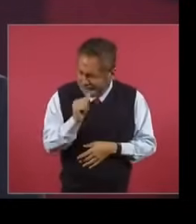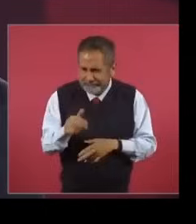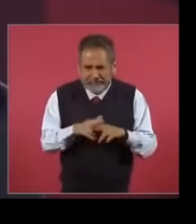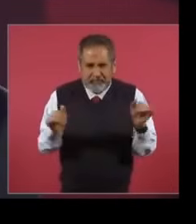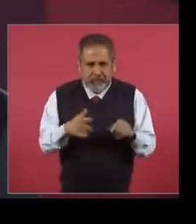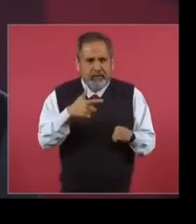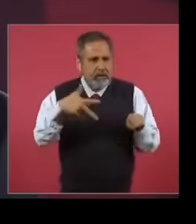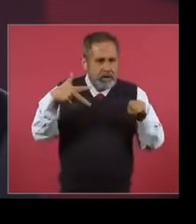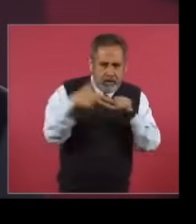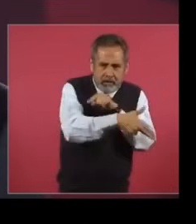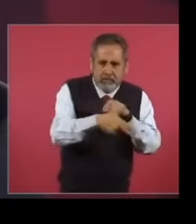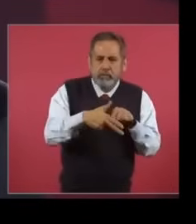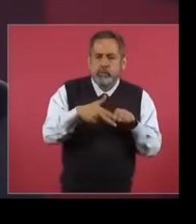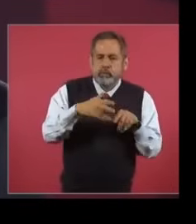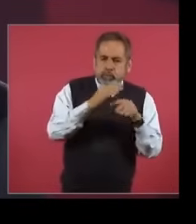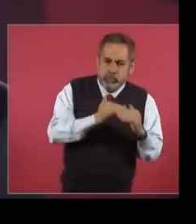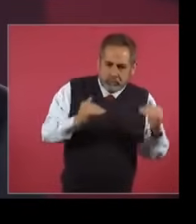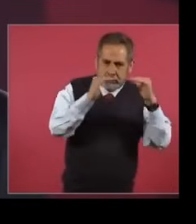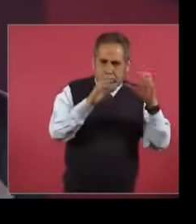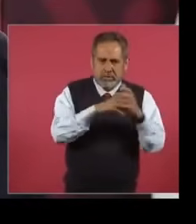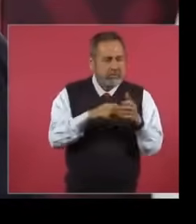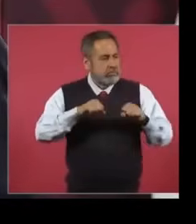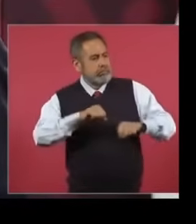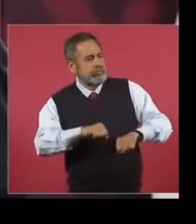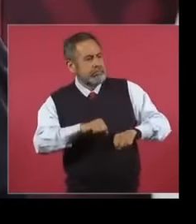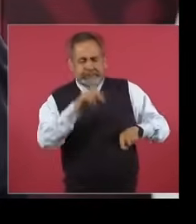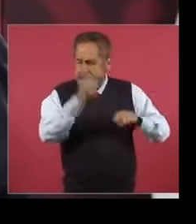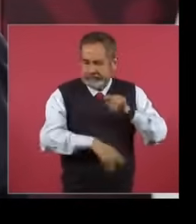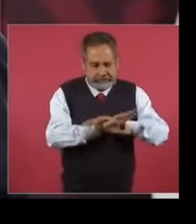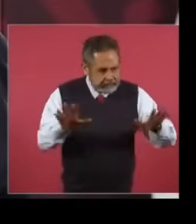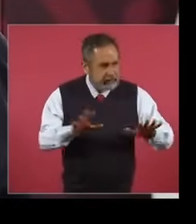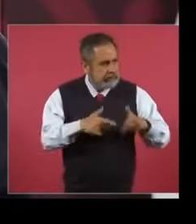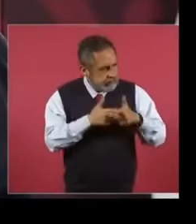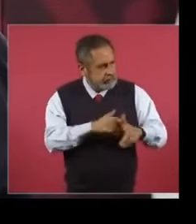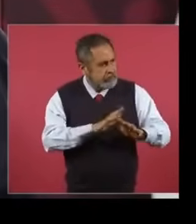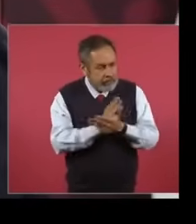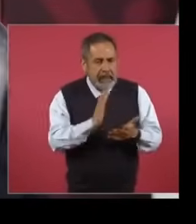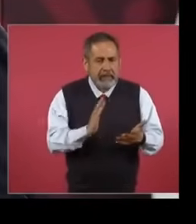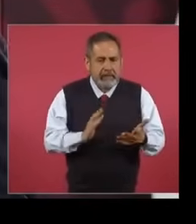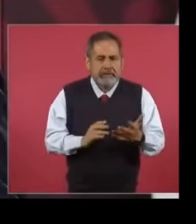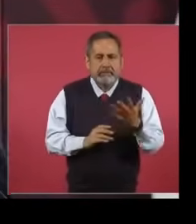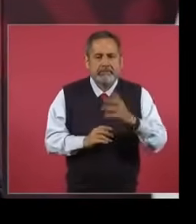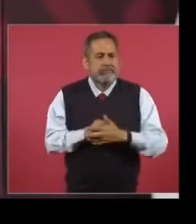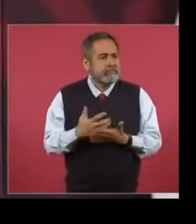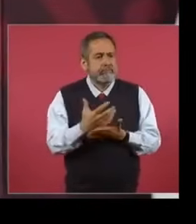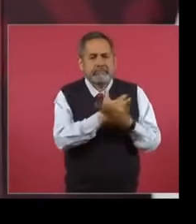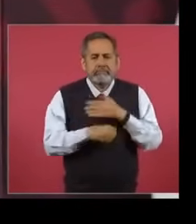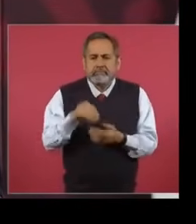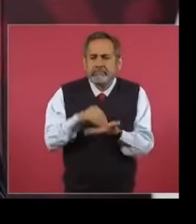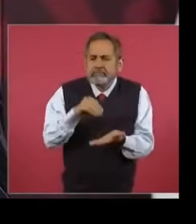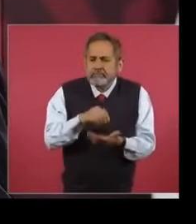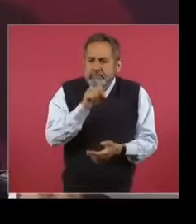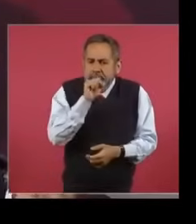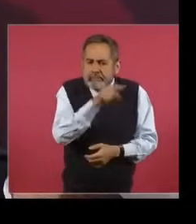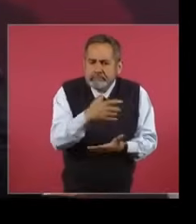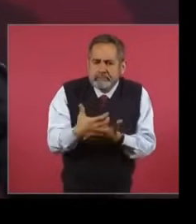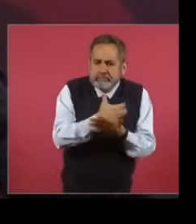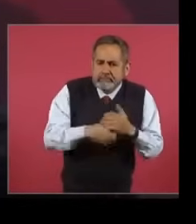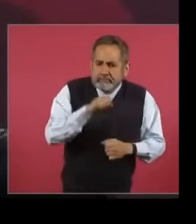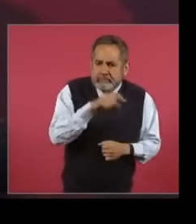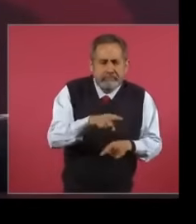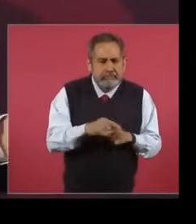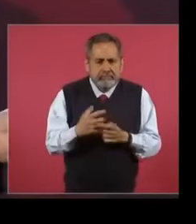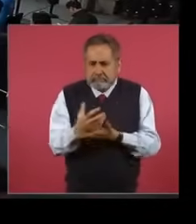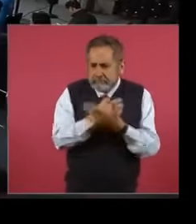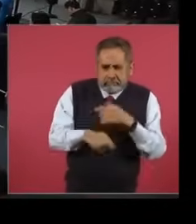unas cabezas huecas Disculpe pero su ignorancia y su comportamiento hasta el día de hoy ha